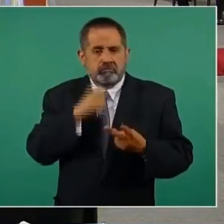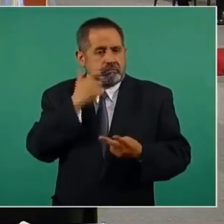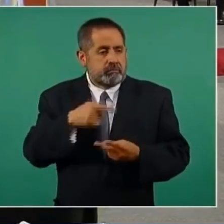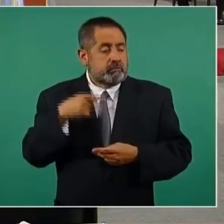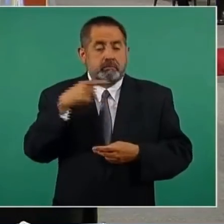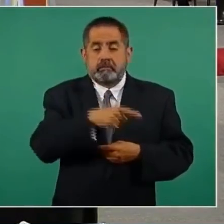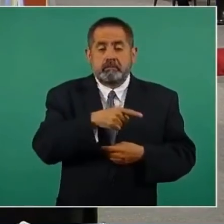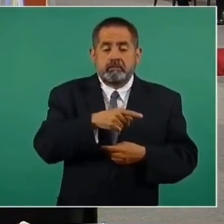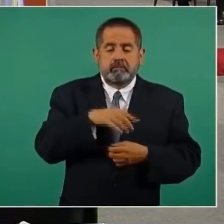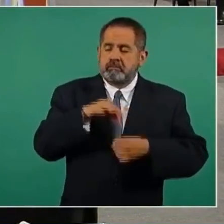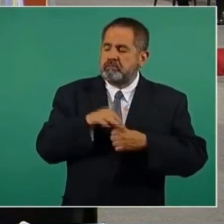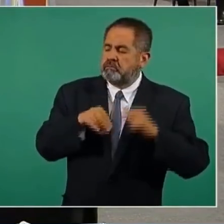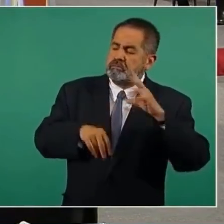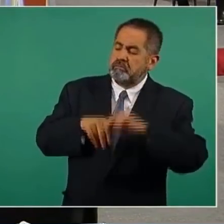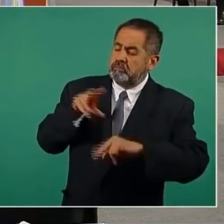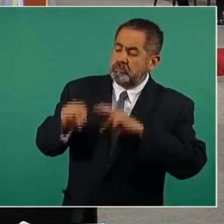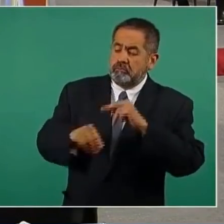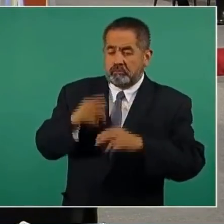pensiones